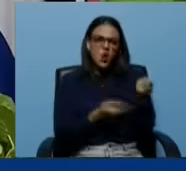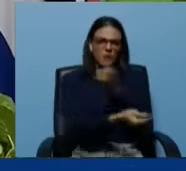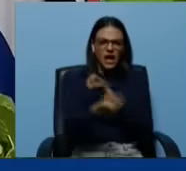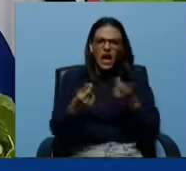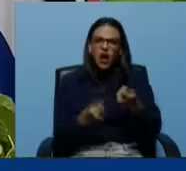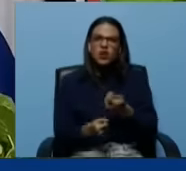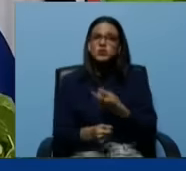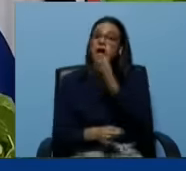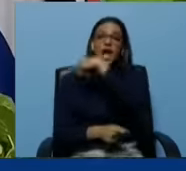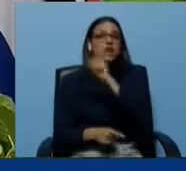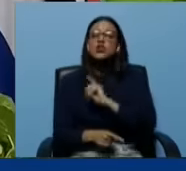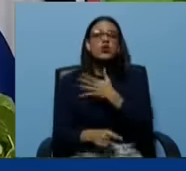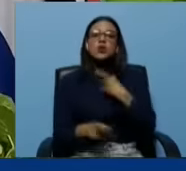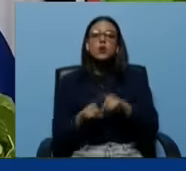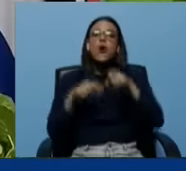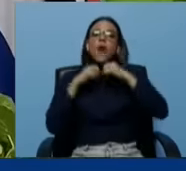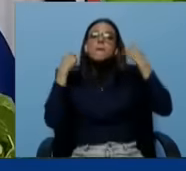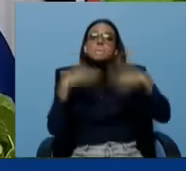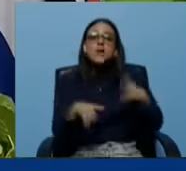no querían perderlo.